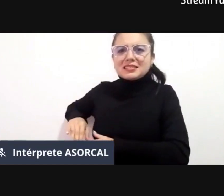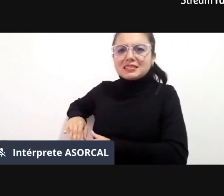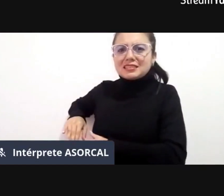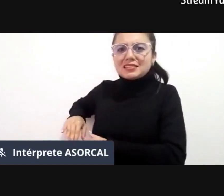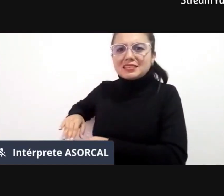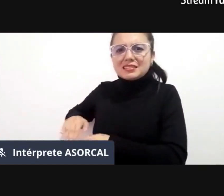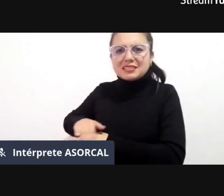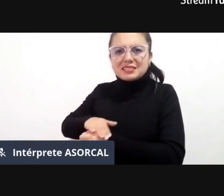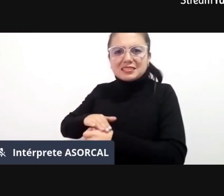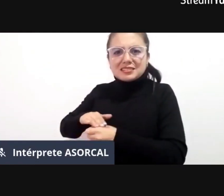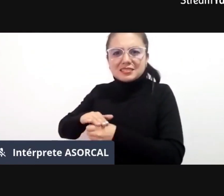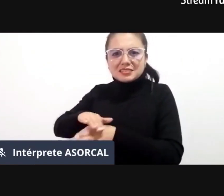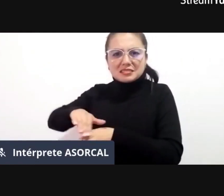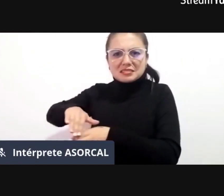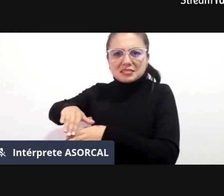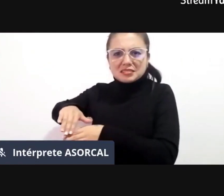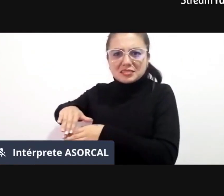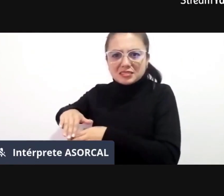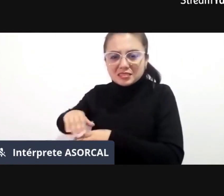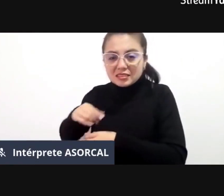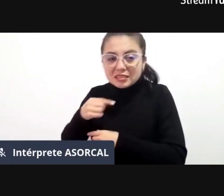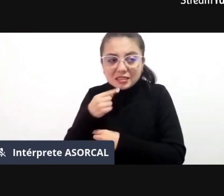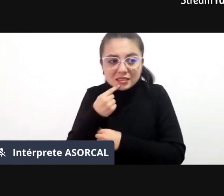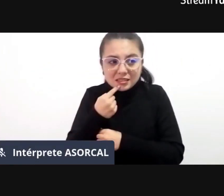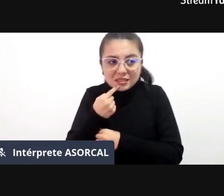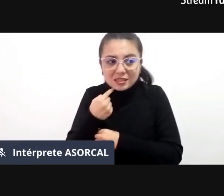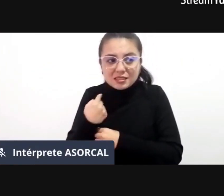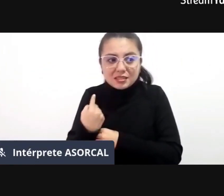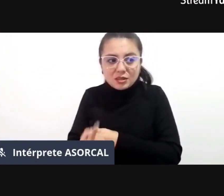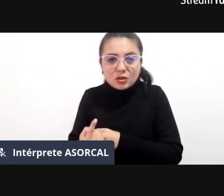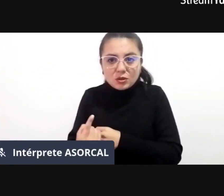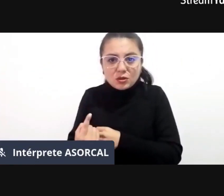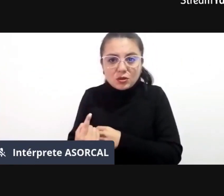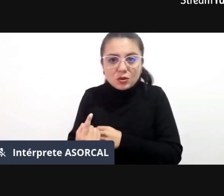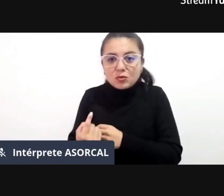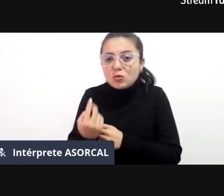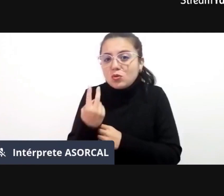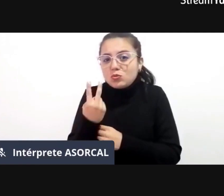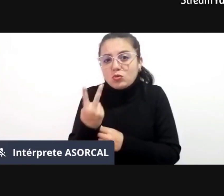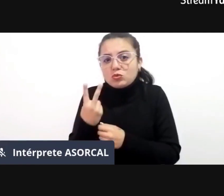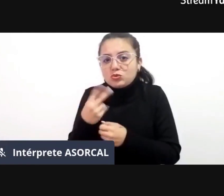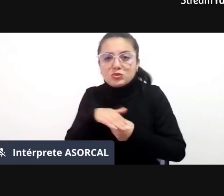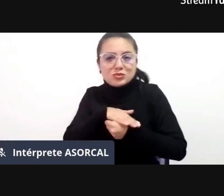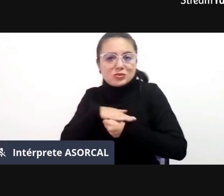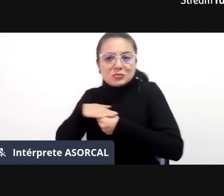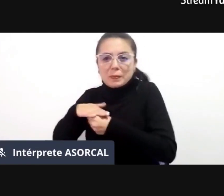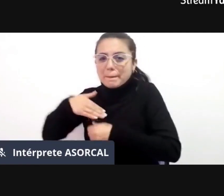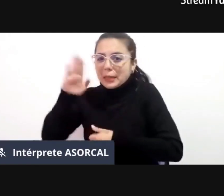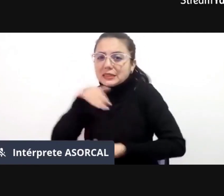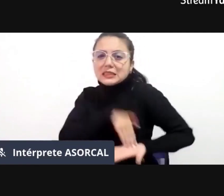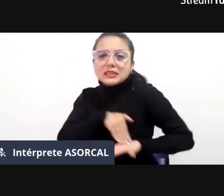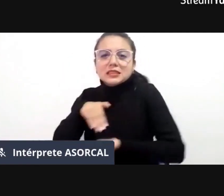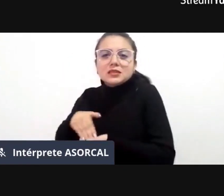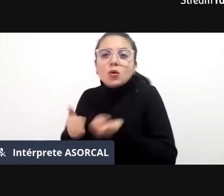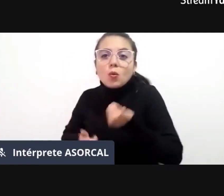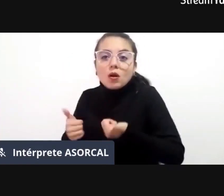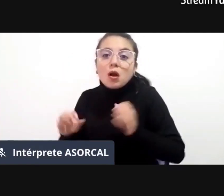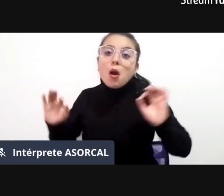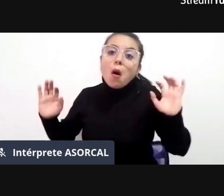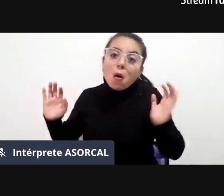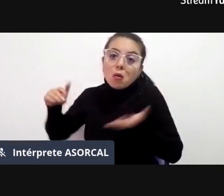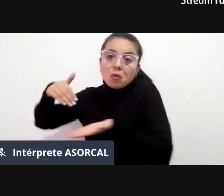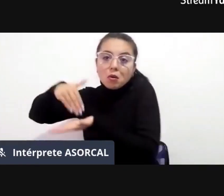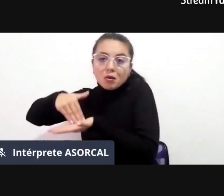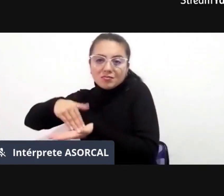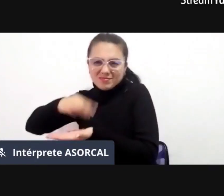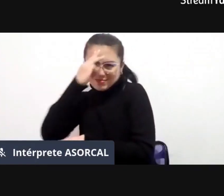dejó frente a frente solo a las dos opciones más radicales. El ejército, el